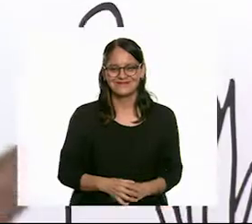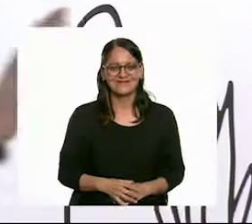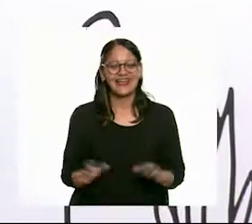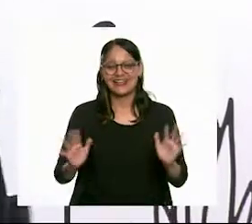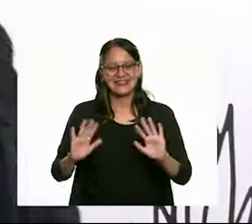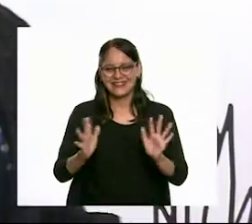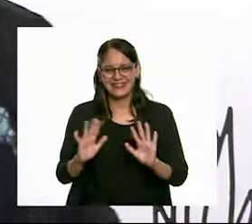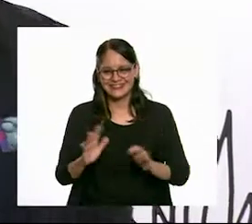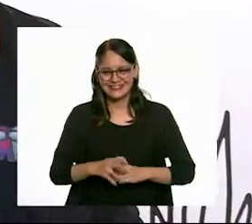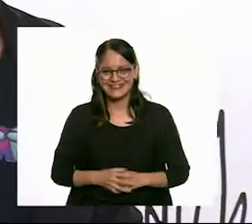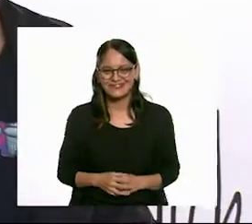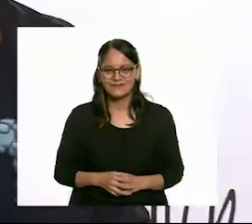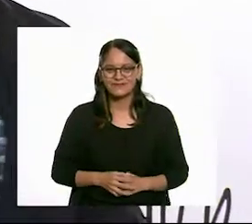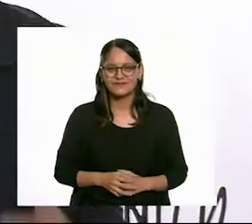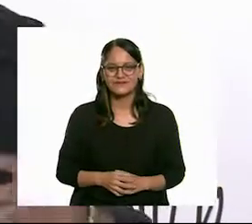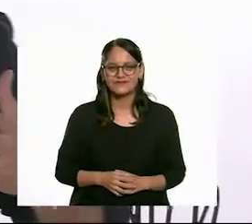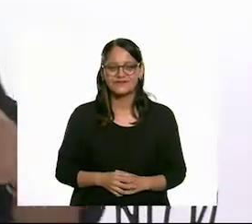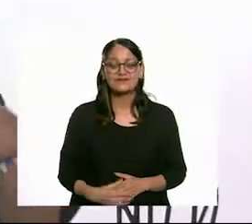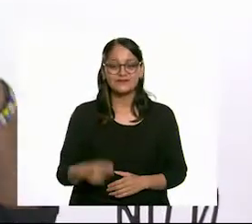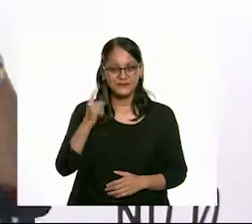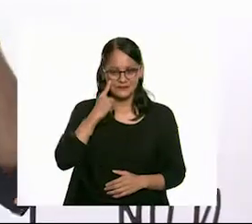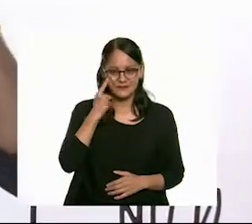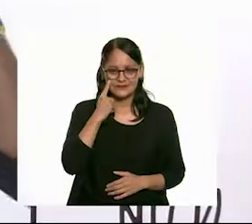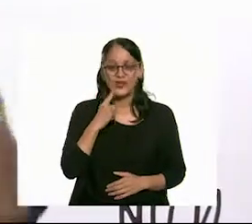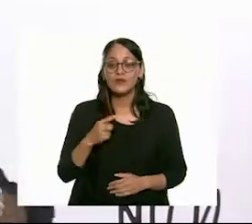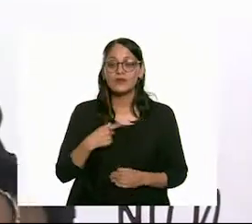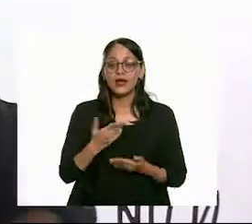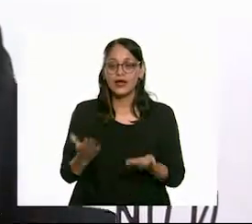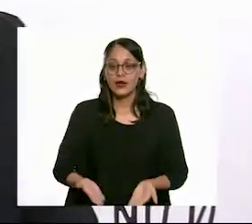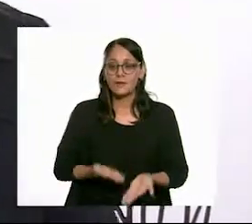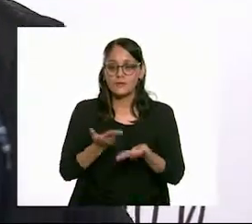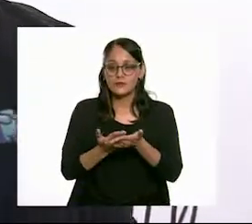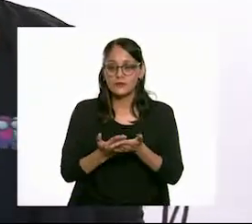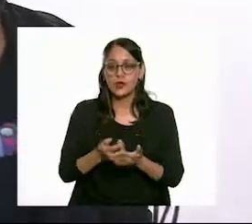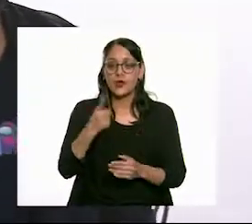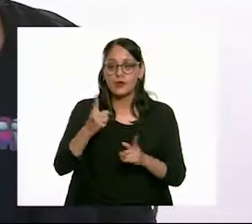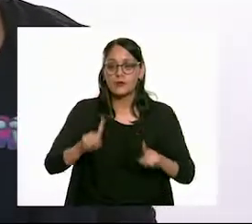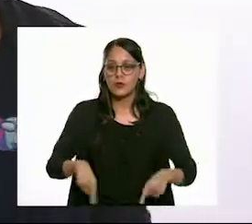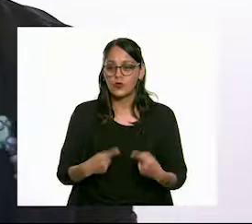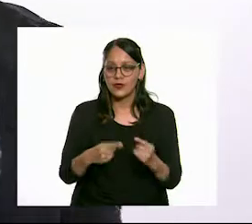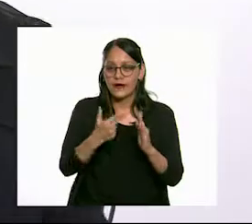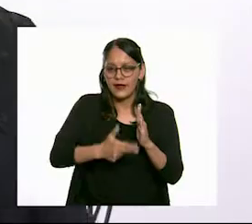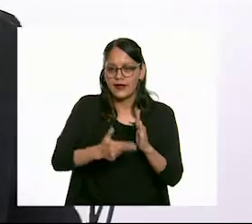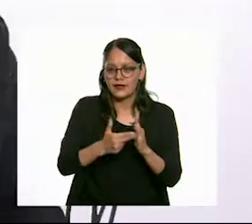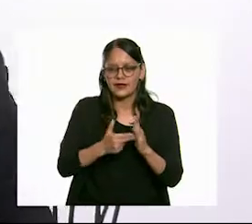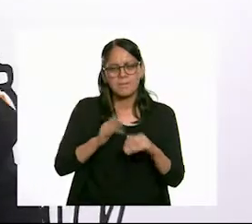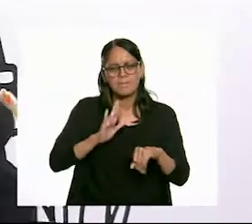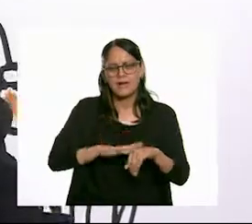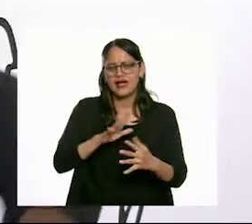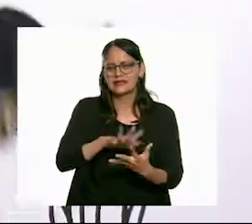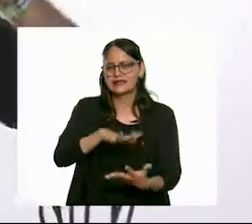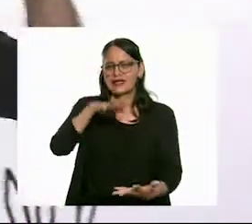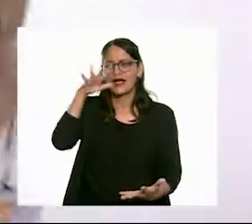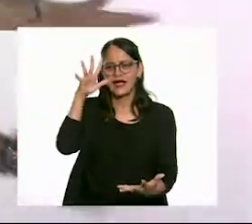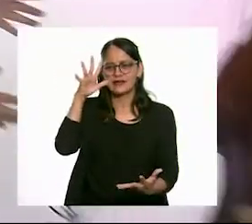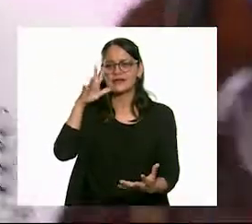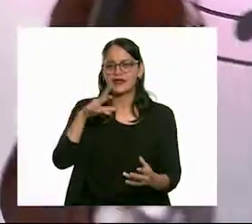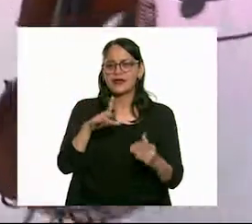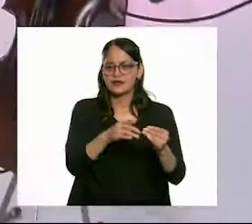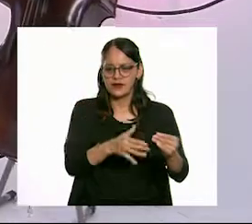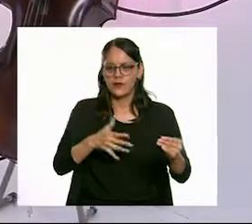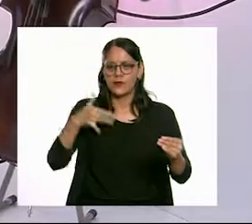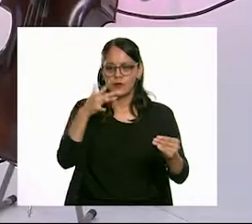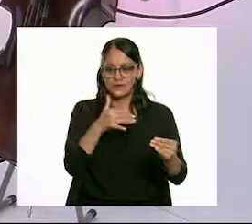No, no, no. Les vengo a presentar el instrumento más grande de la familia de las cuerdas. ¡Oh! ¡El